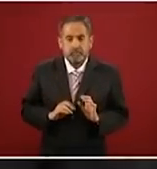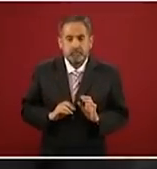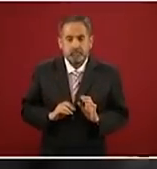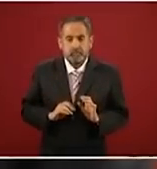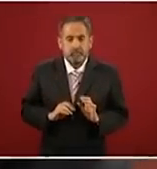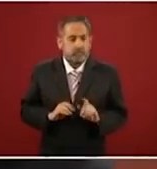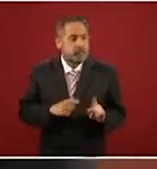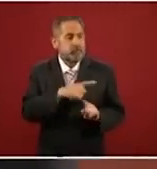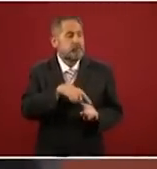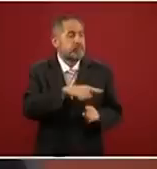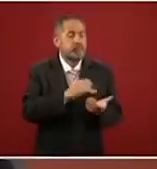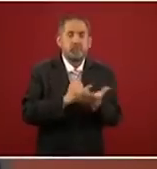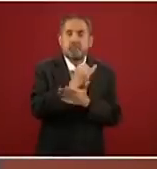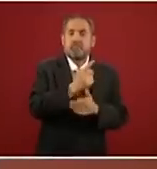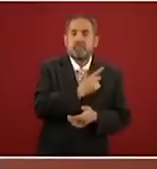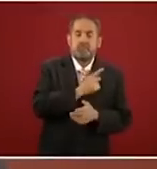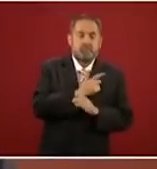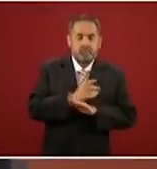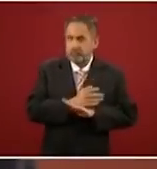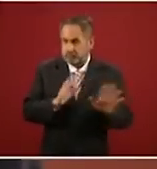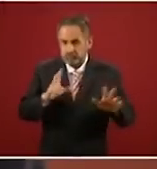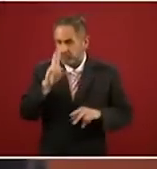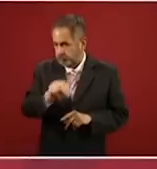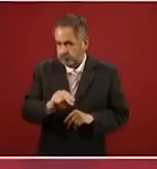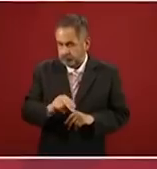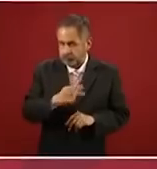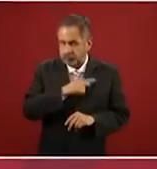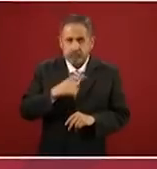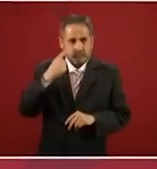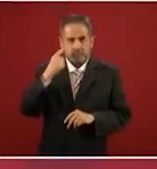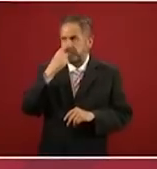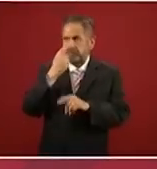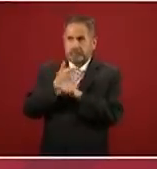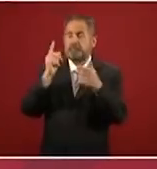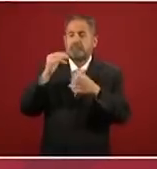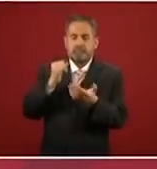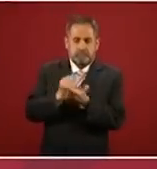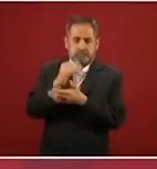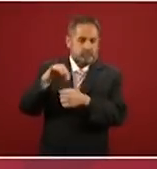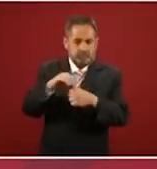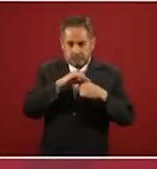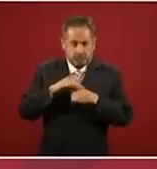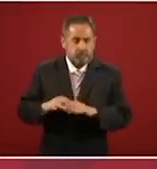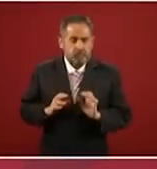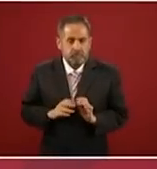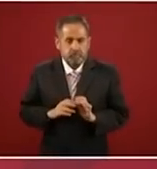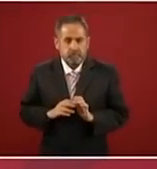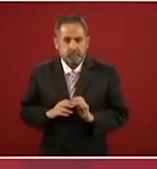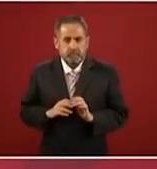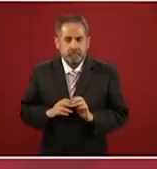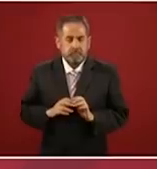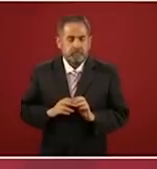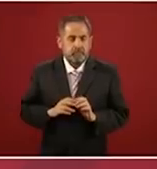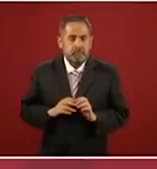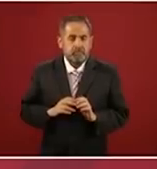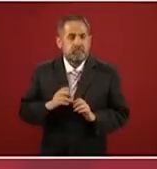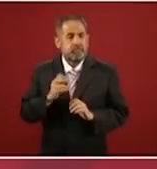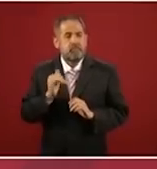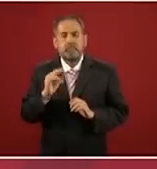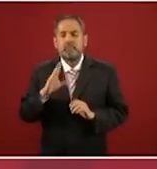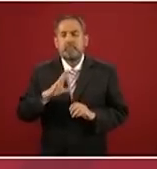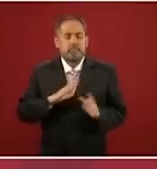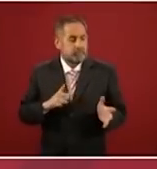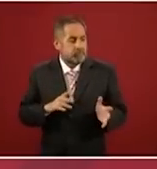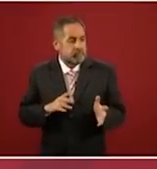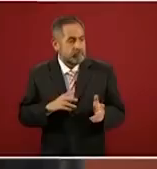antidemocracia en los sindicatos que ya no este